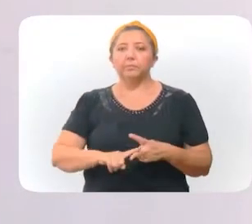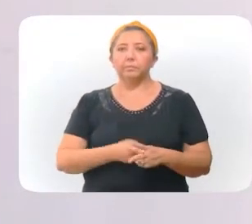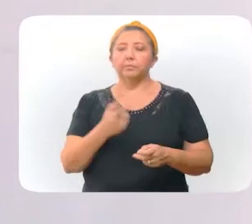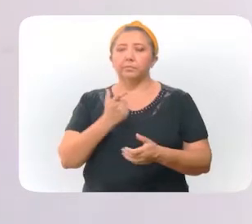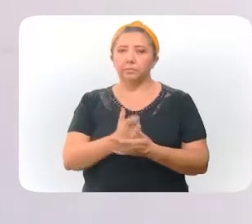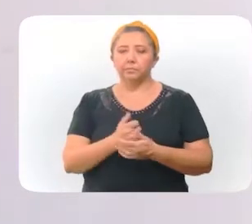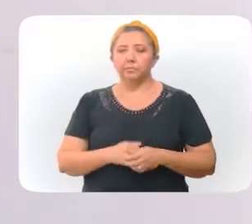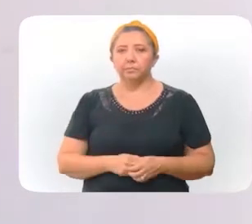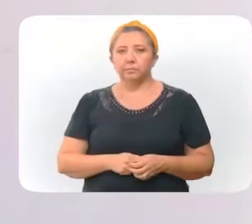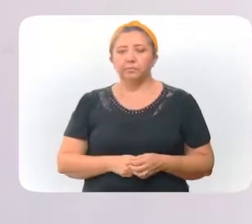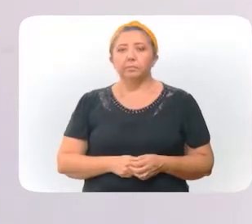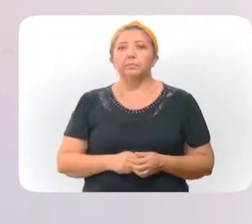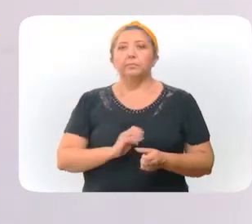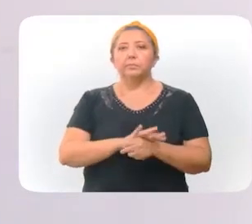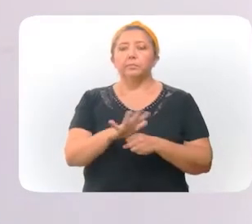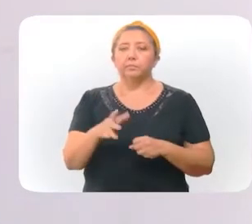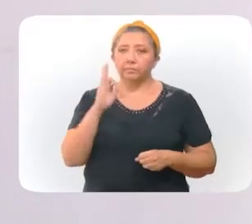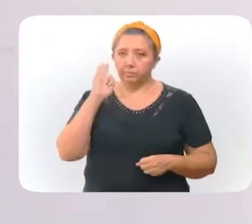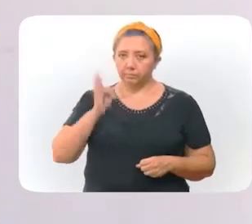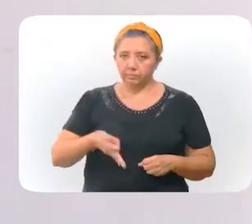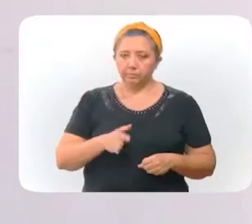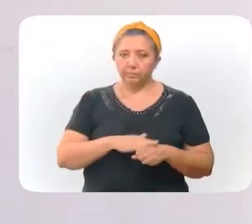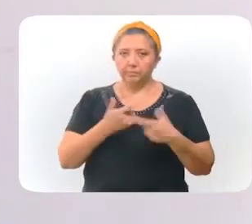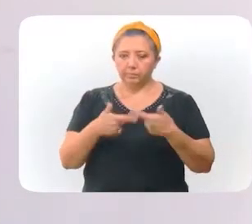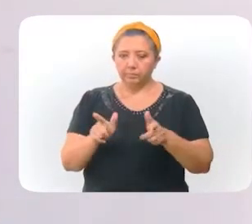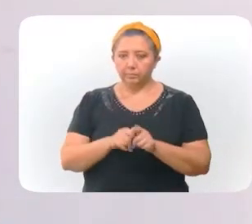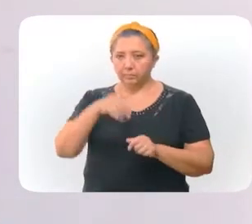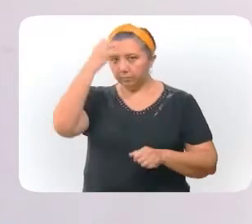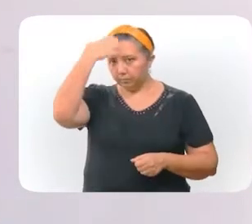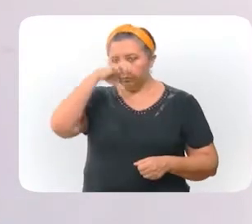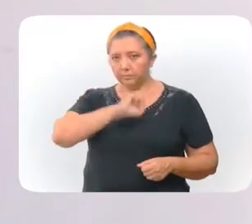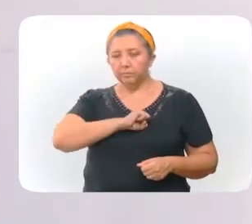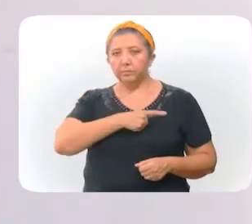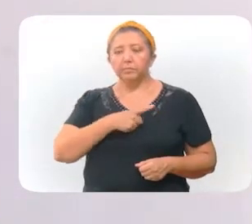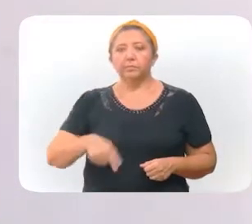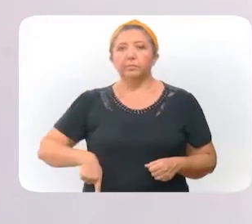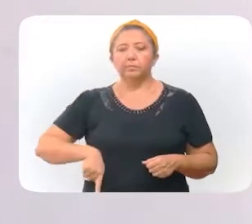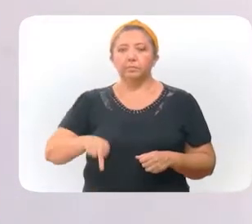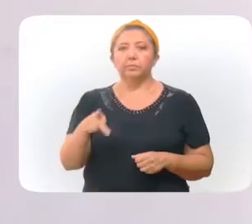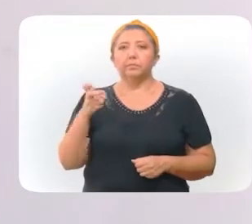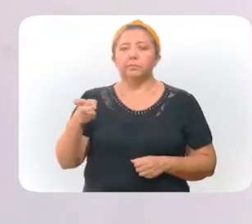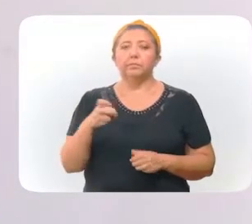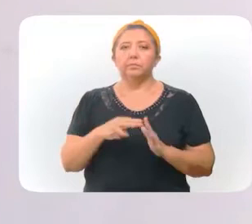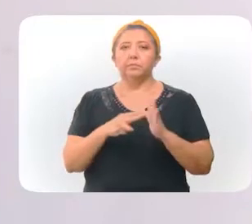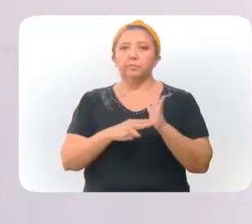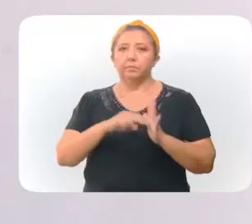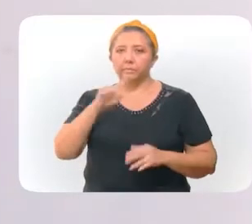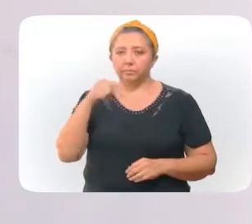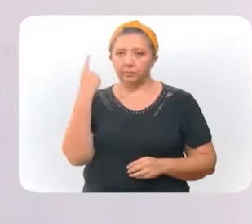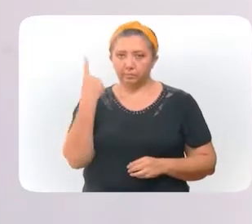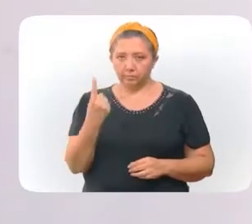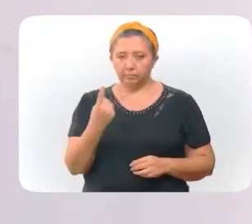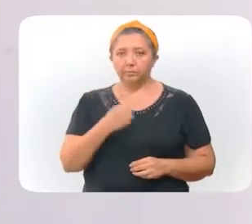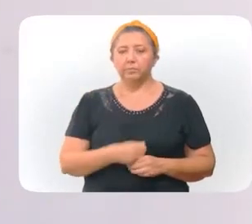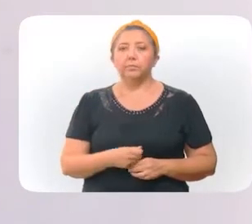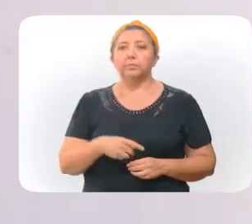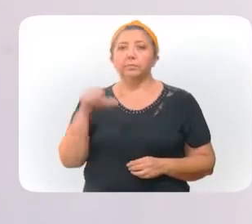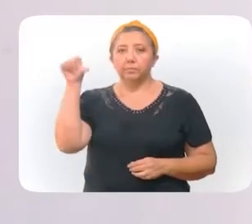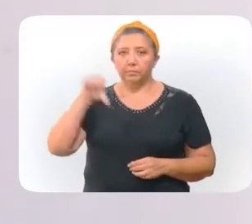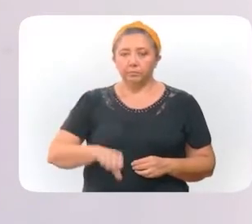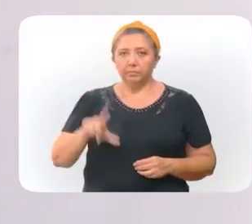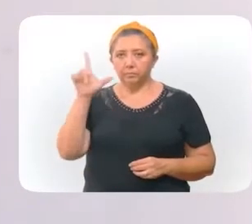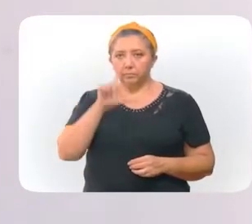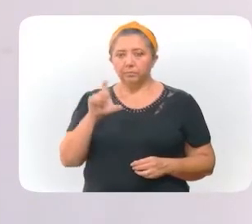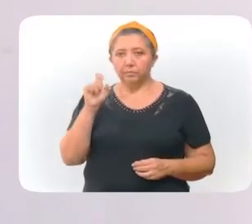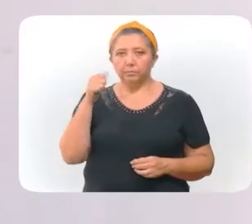reactivación económica, las cuales fueron aprobadas por el Comité de Expertos en Salud Pública. Estas medidas son: 1. A partir de hoy,